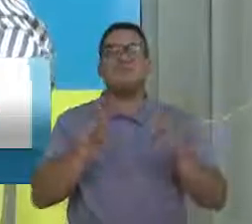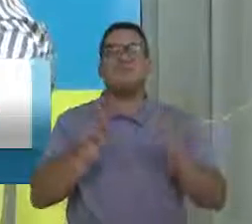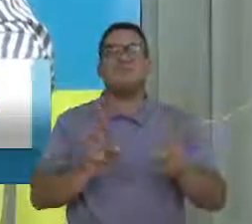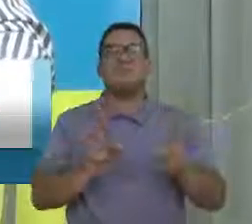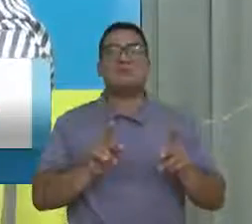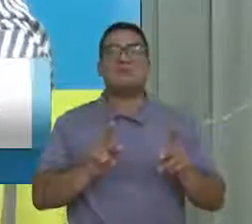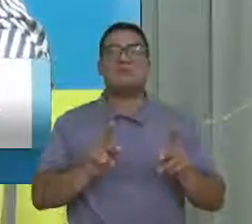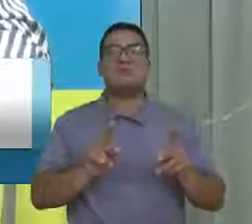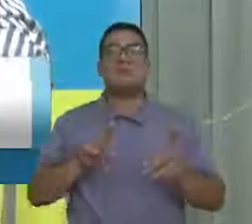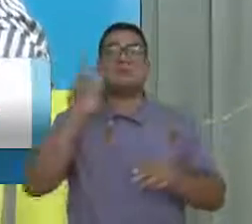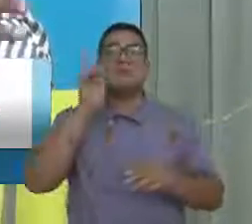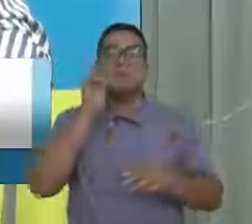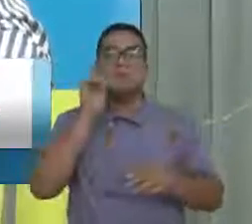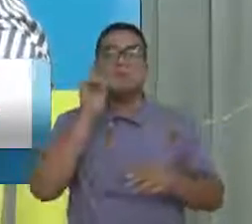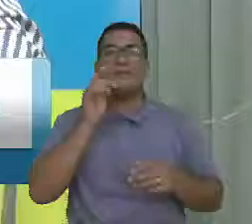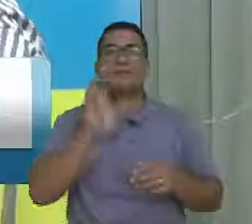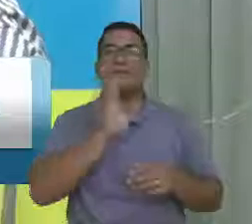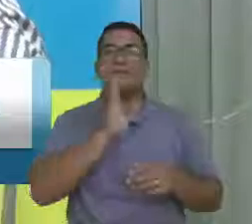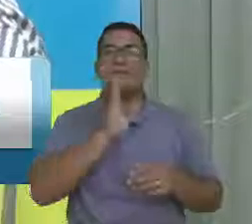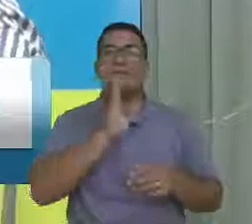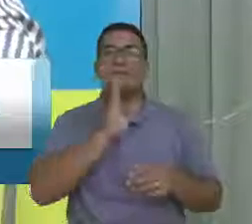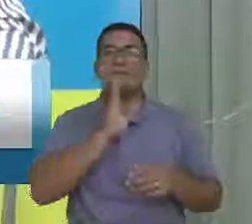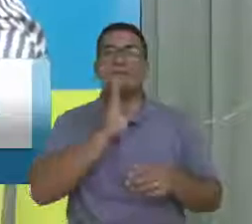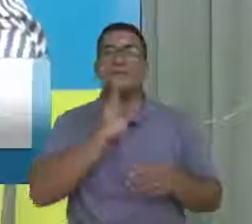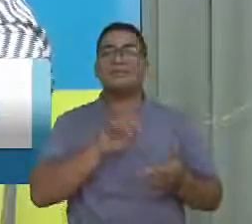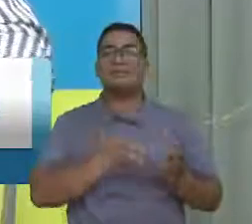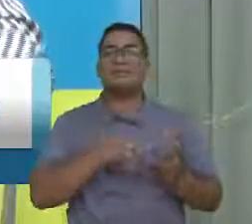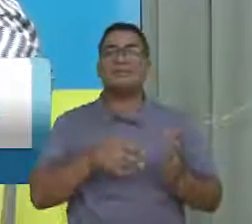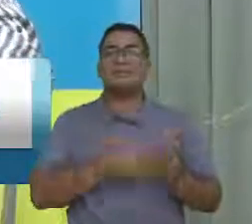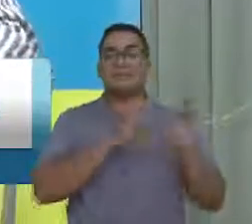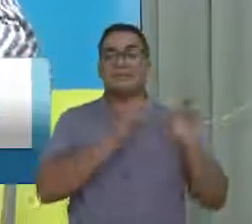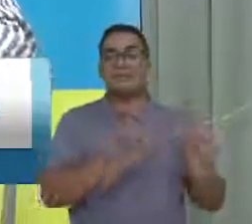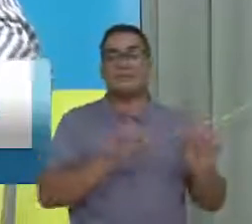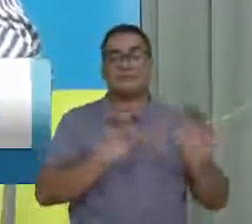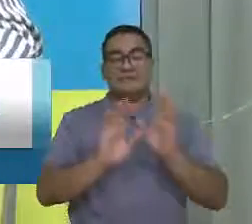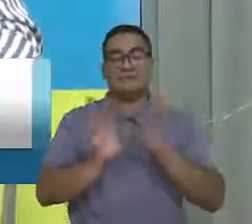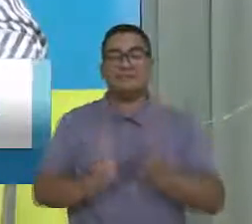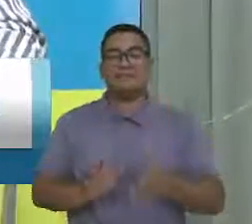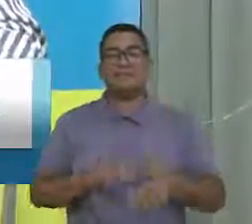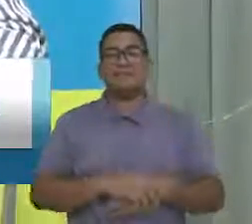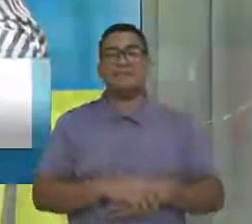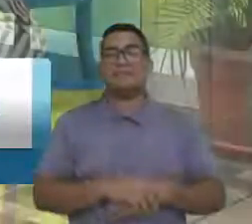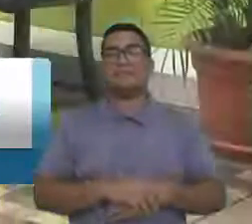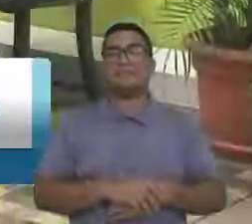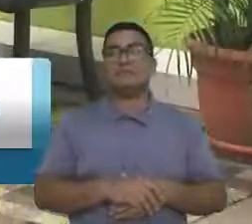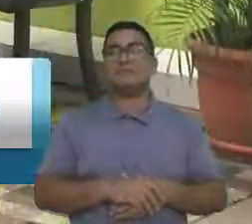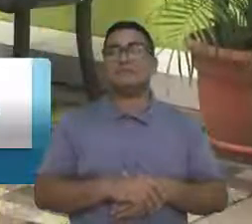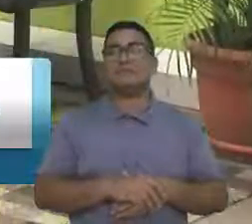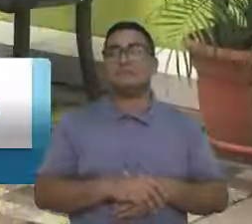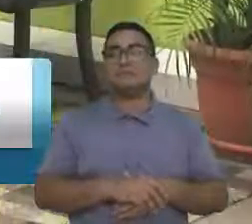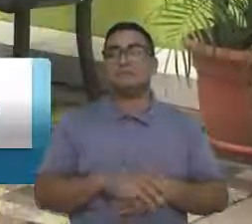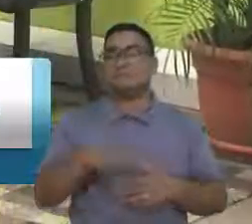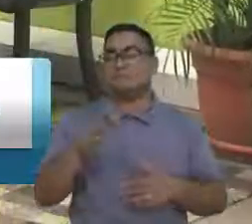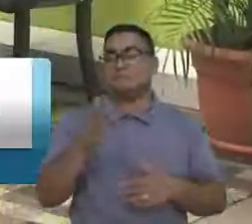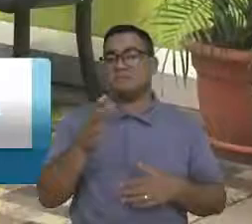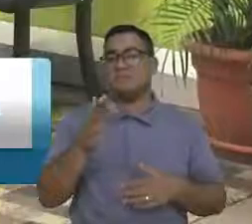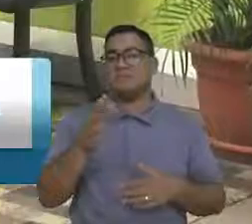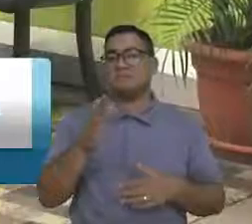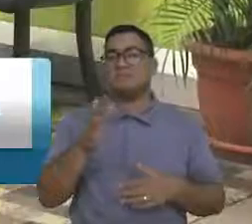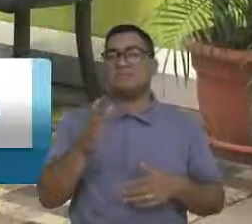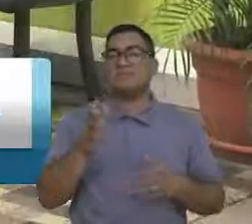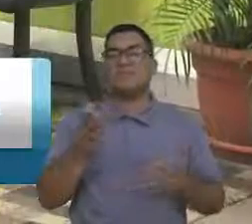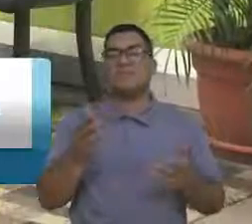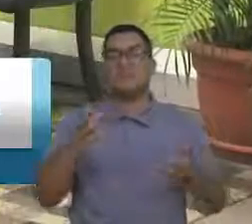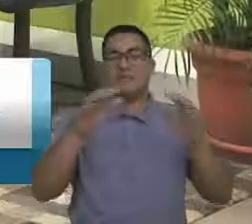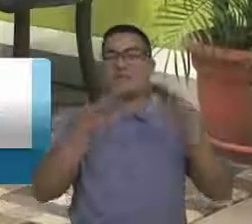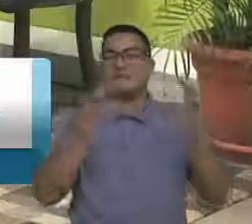ir al baño a orinar, hablando de los dos géneros, hombre y mujer? Sí, obviamente ya existen parámetros de establecidos